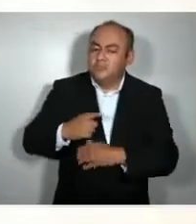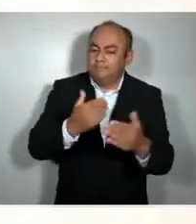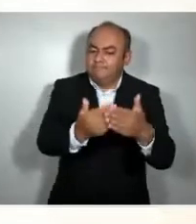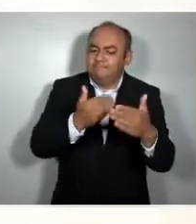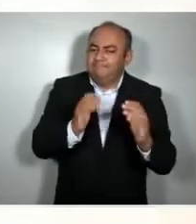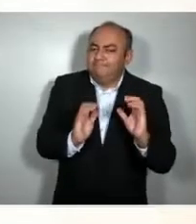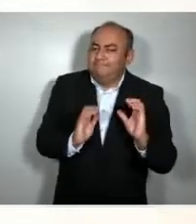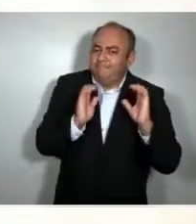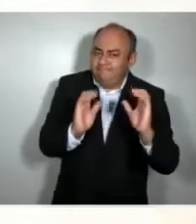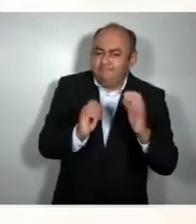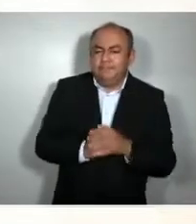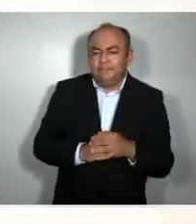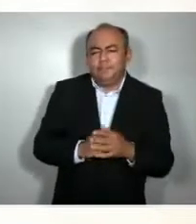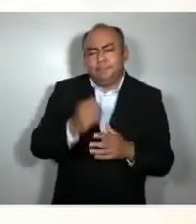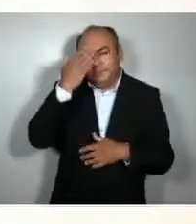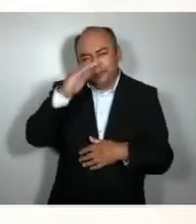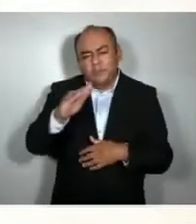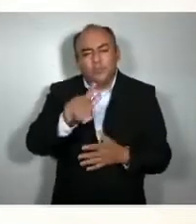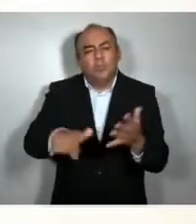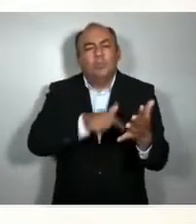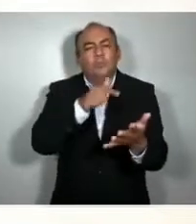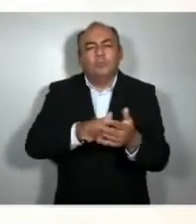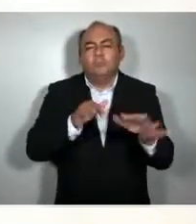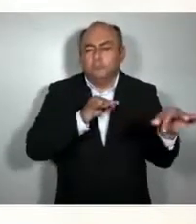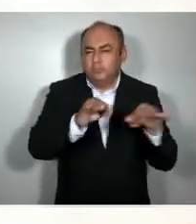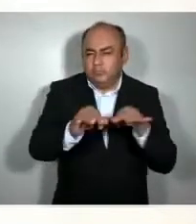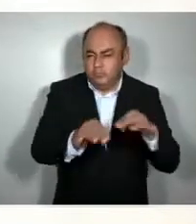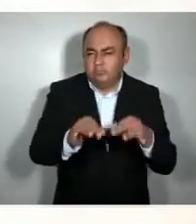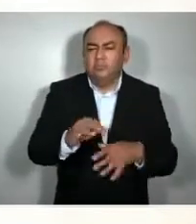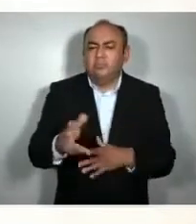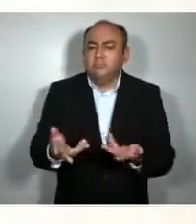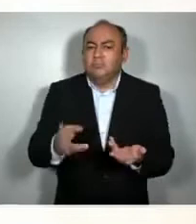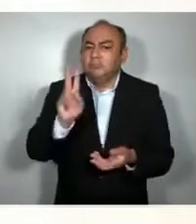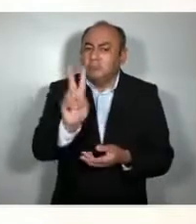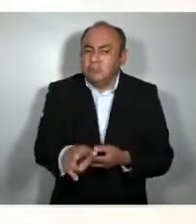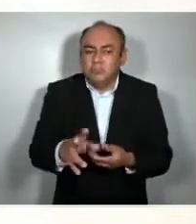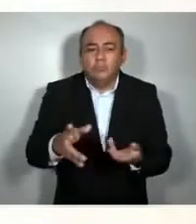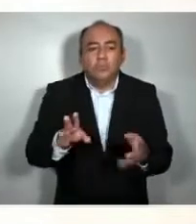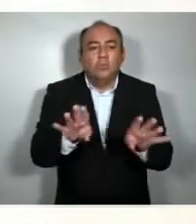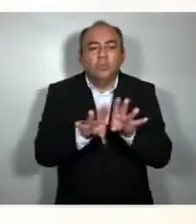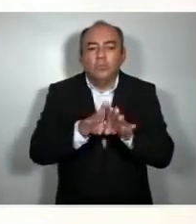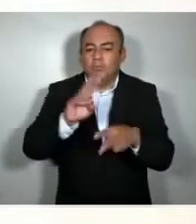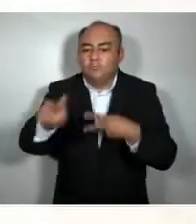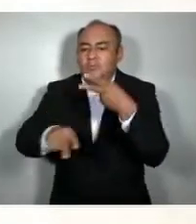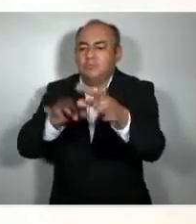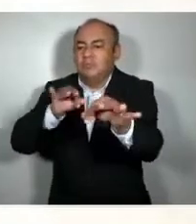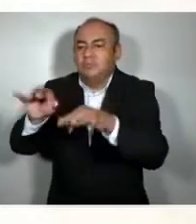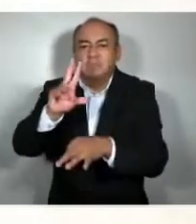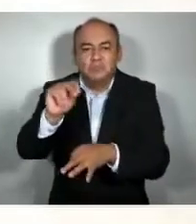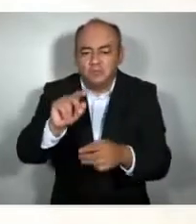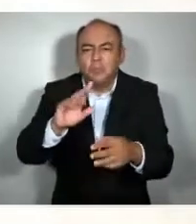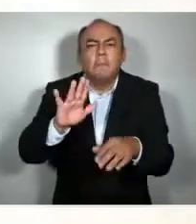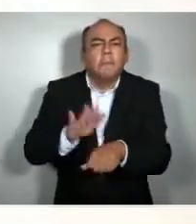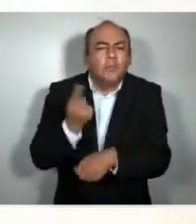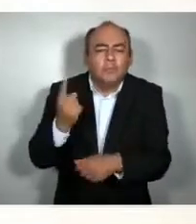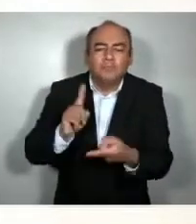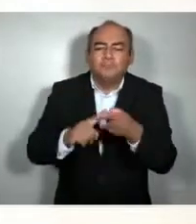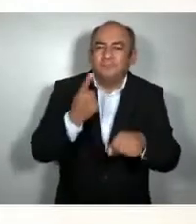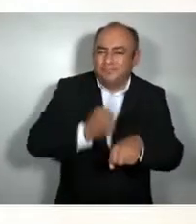general los centros de trabajo enfrentan la realidad del ausentismo por enfermedad o